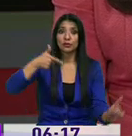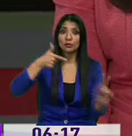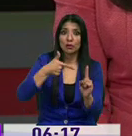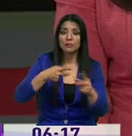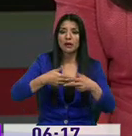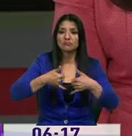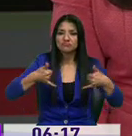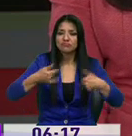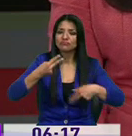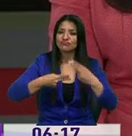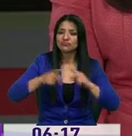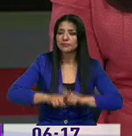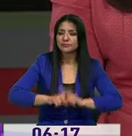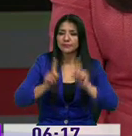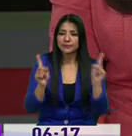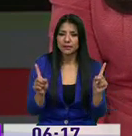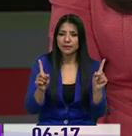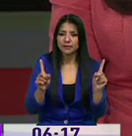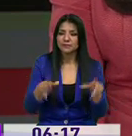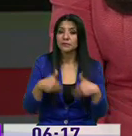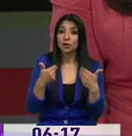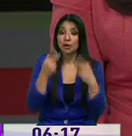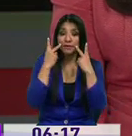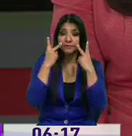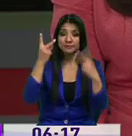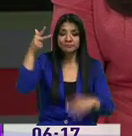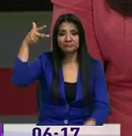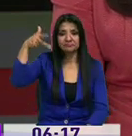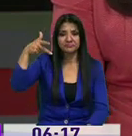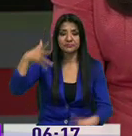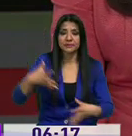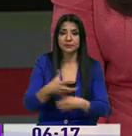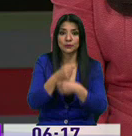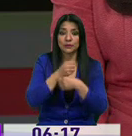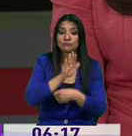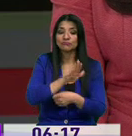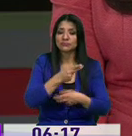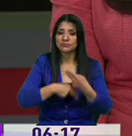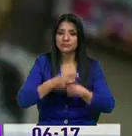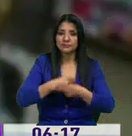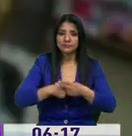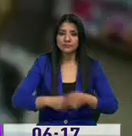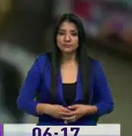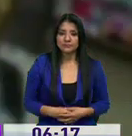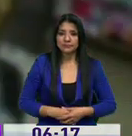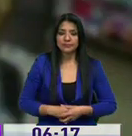locales comerciales los hechos quedaron registrados en las cámaras de seguridad de los negocios